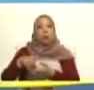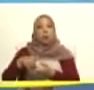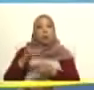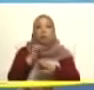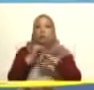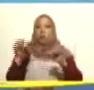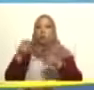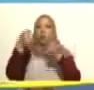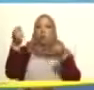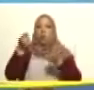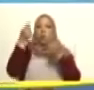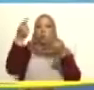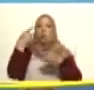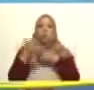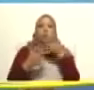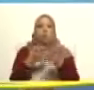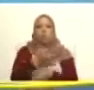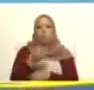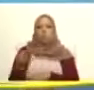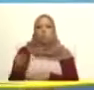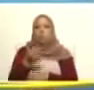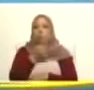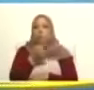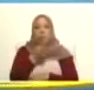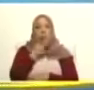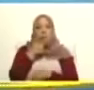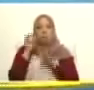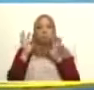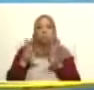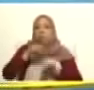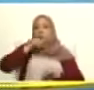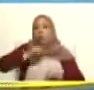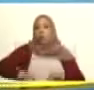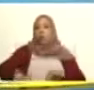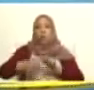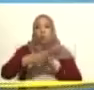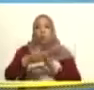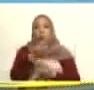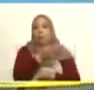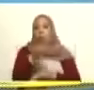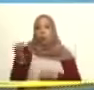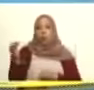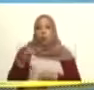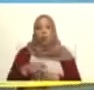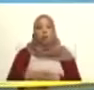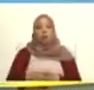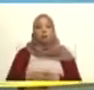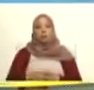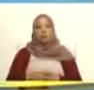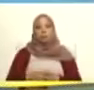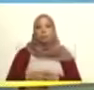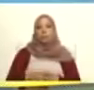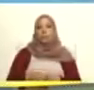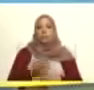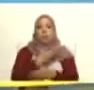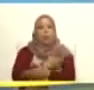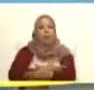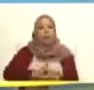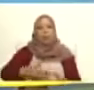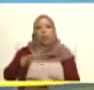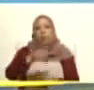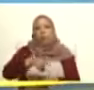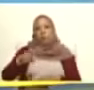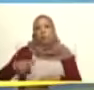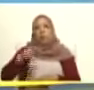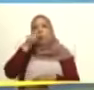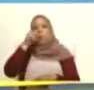de campaña hoy estuvieron monumentales, espectaculares, miles de